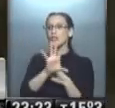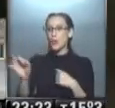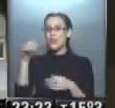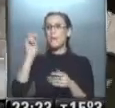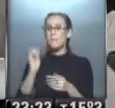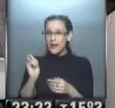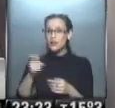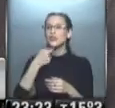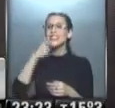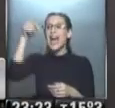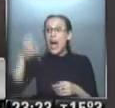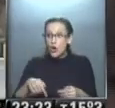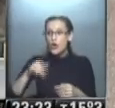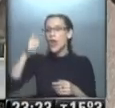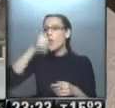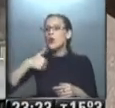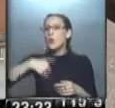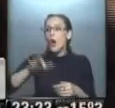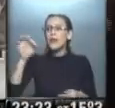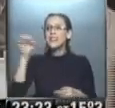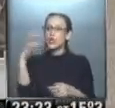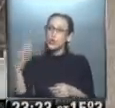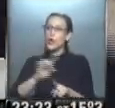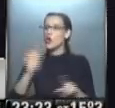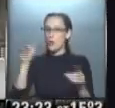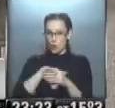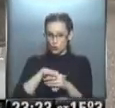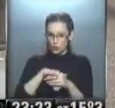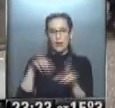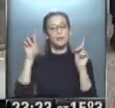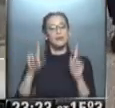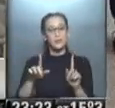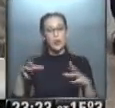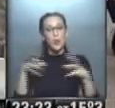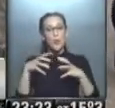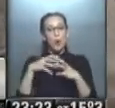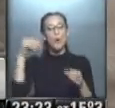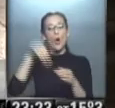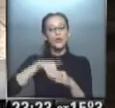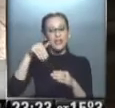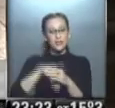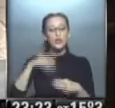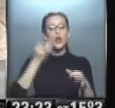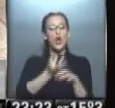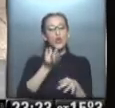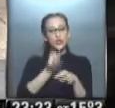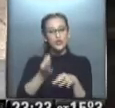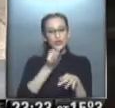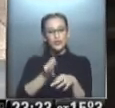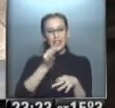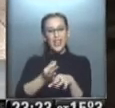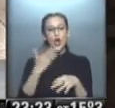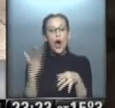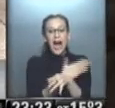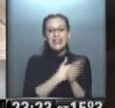el ciudadano tampoco vota el próximo domingo 27 de octubre. Desde la Dirección Nacional Electoral recomendaron chequear los padrones